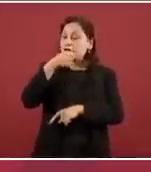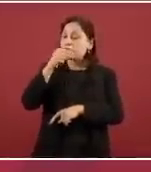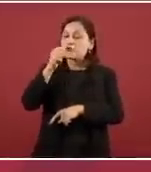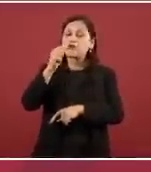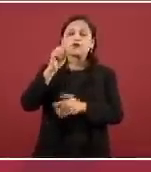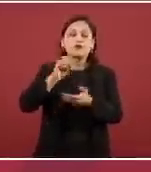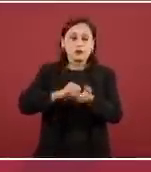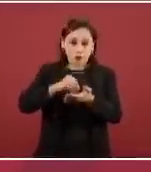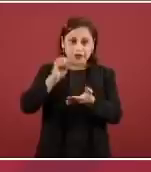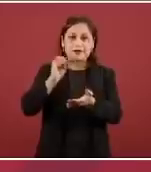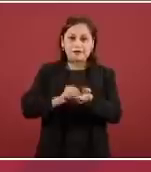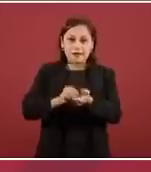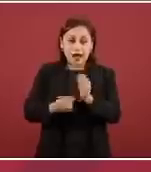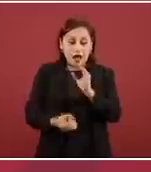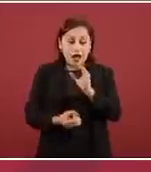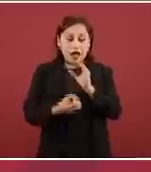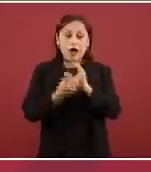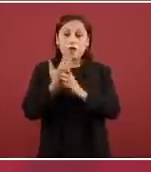Entonces,